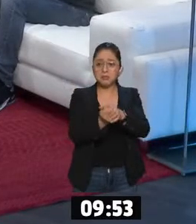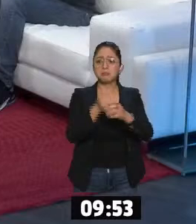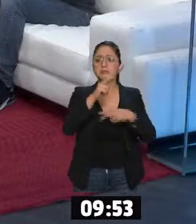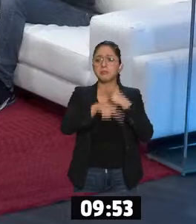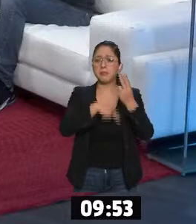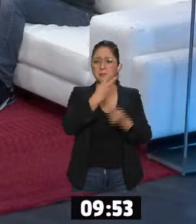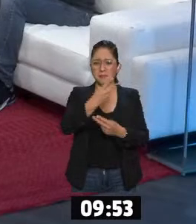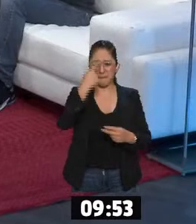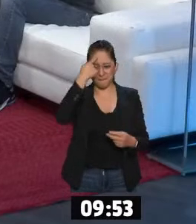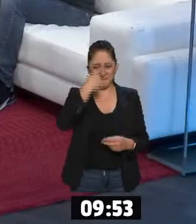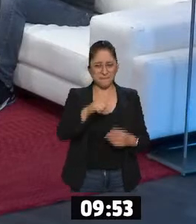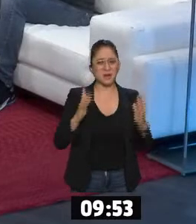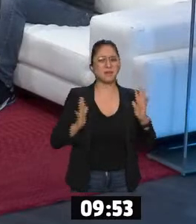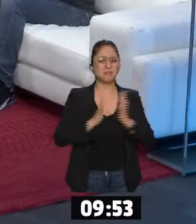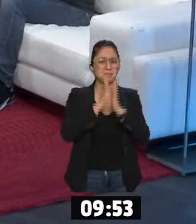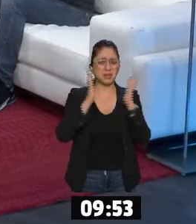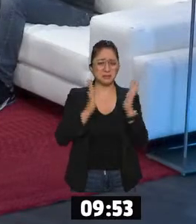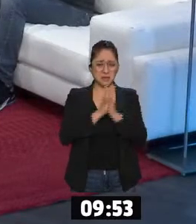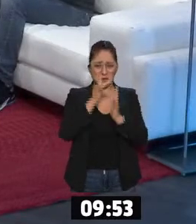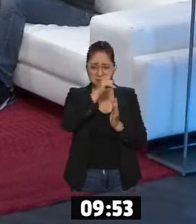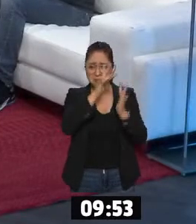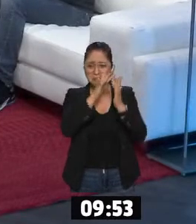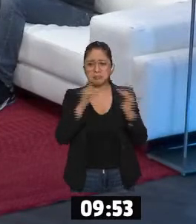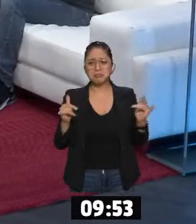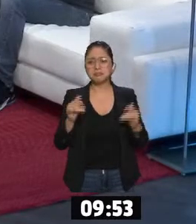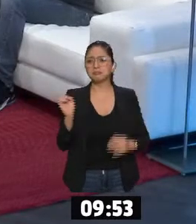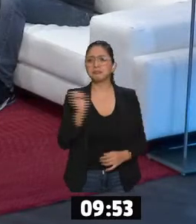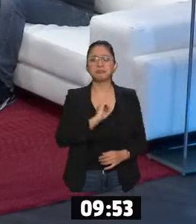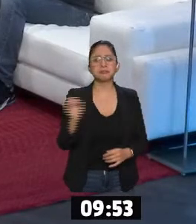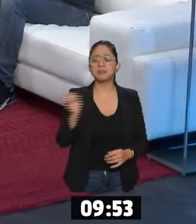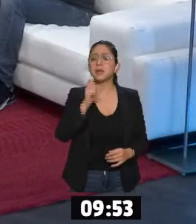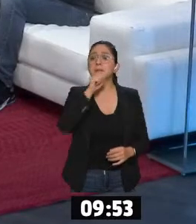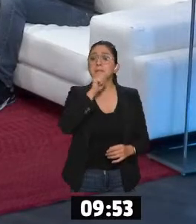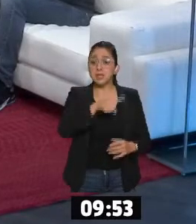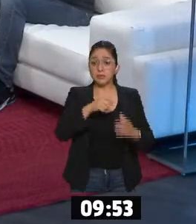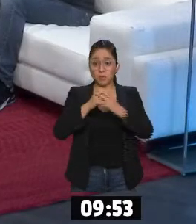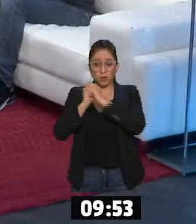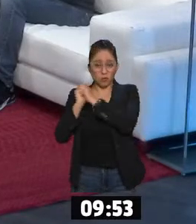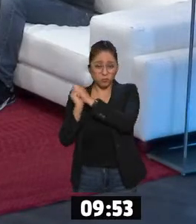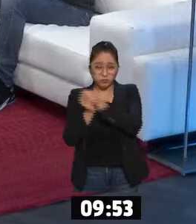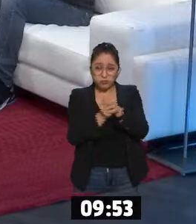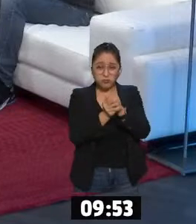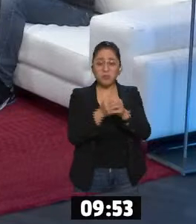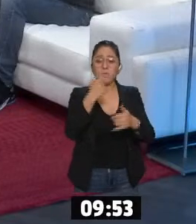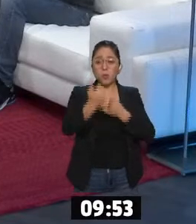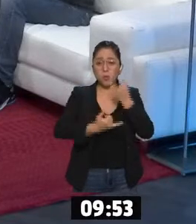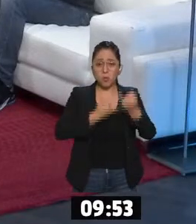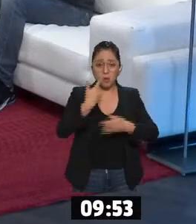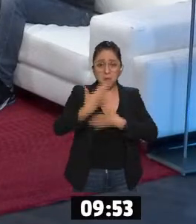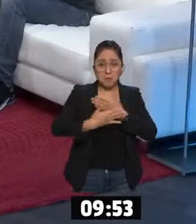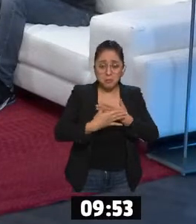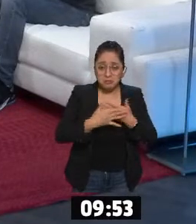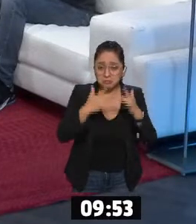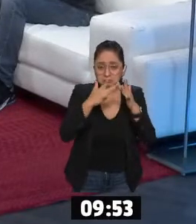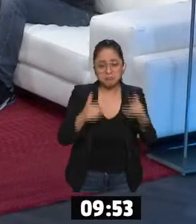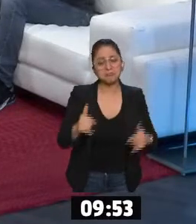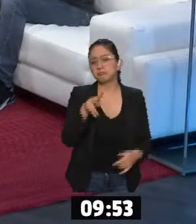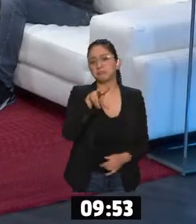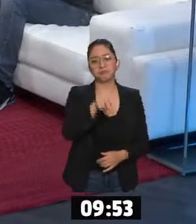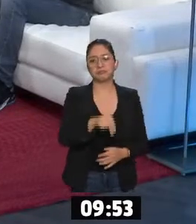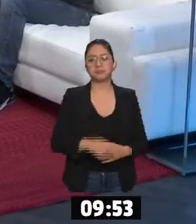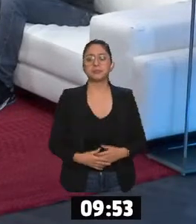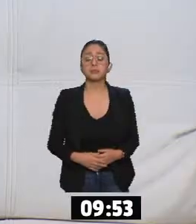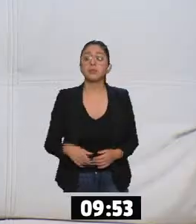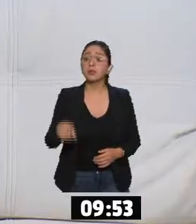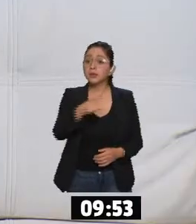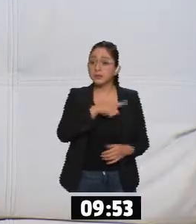¿Por qué? Porque no quieren que vaya, tampoco va softball. No. No, señora. En realidad, ese sí está por determinar